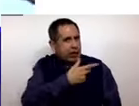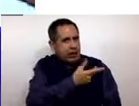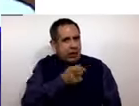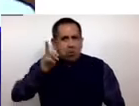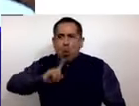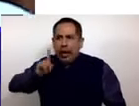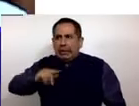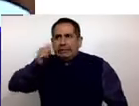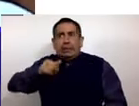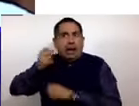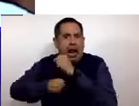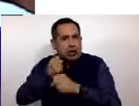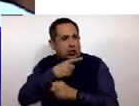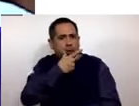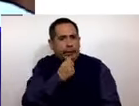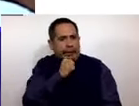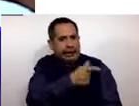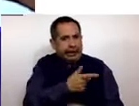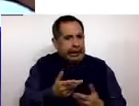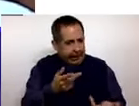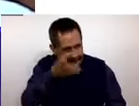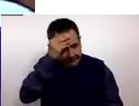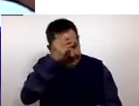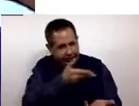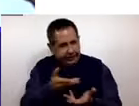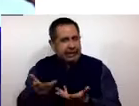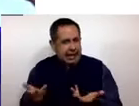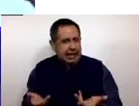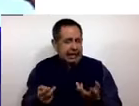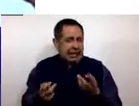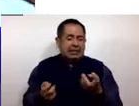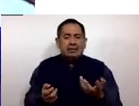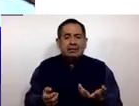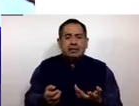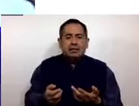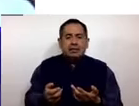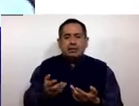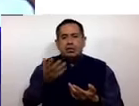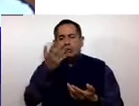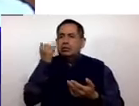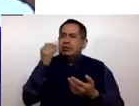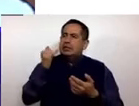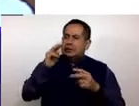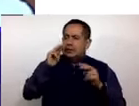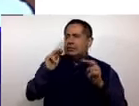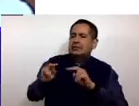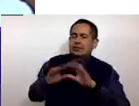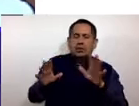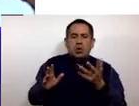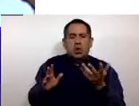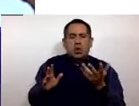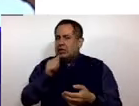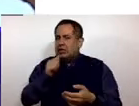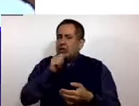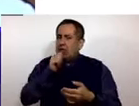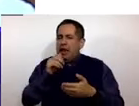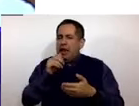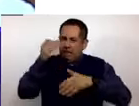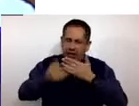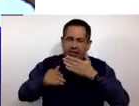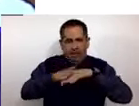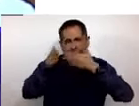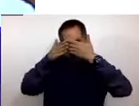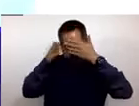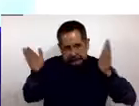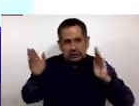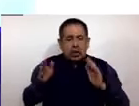doméstica. Por un lado eso, y por otro lado, que no sé si es visibilización, yo diría que no todavía, nada más es una especie